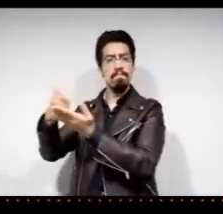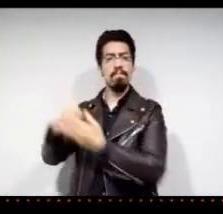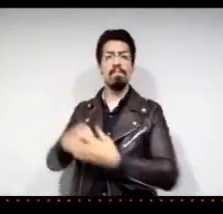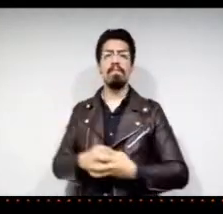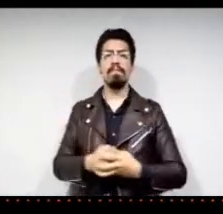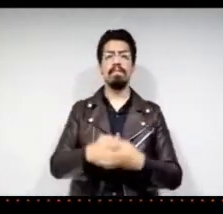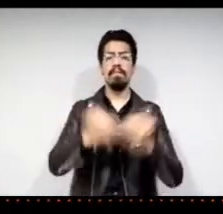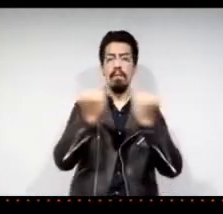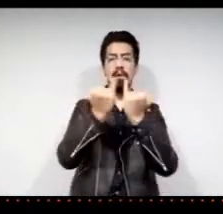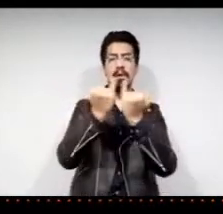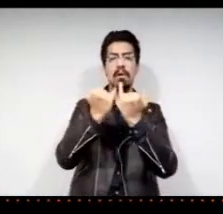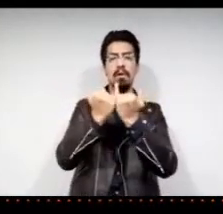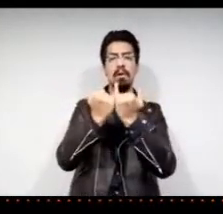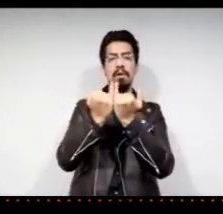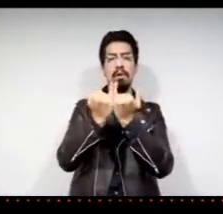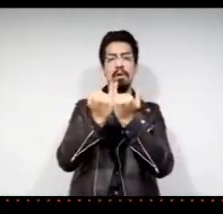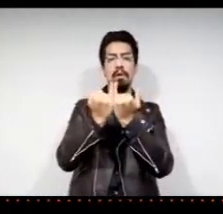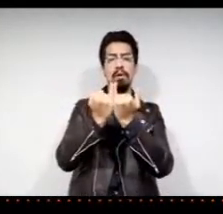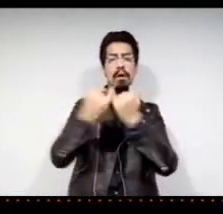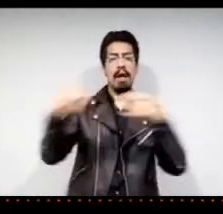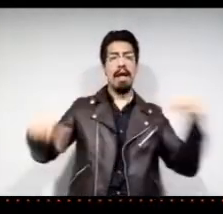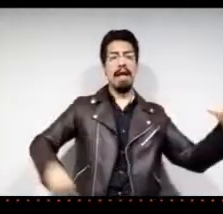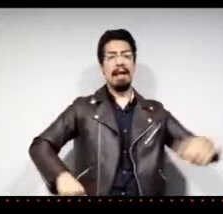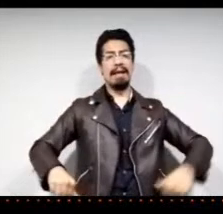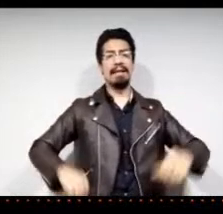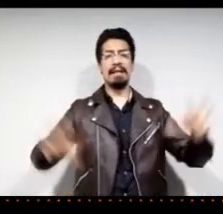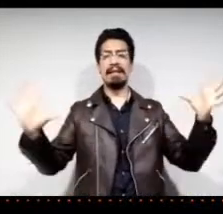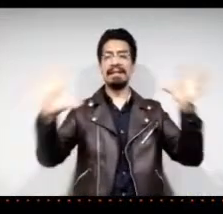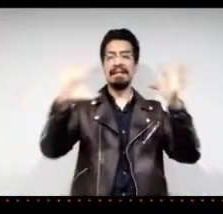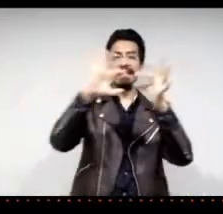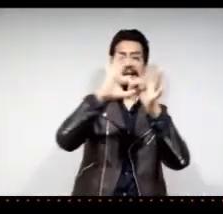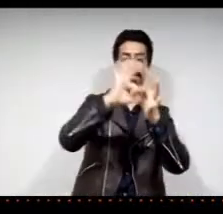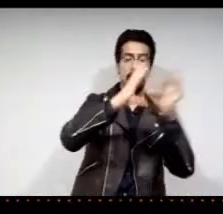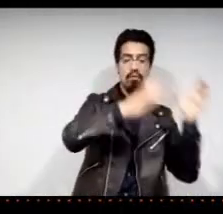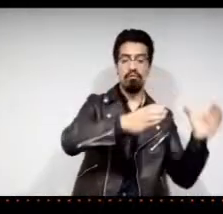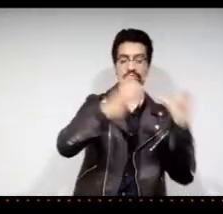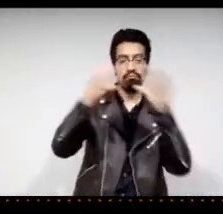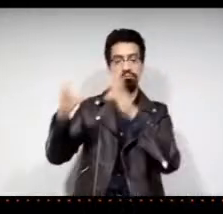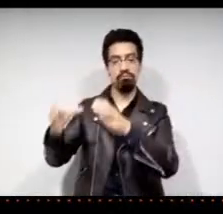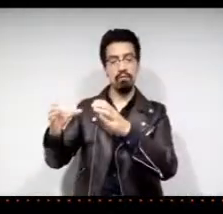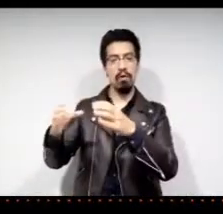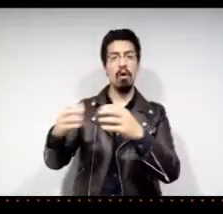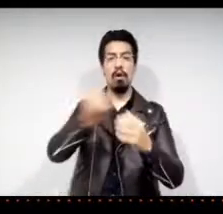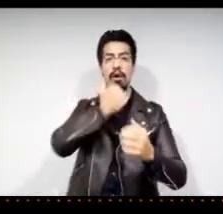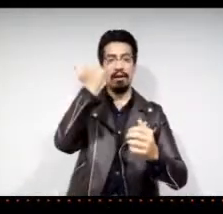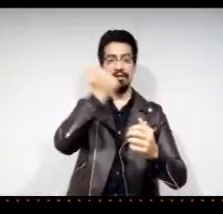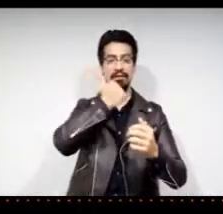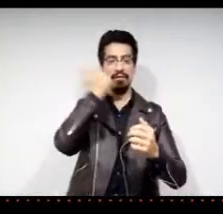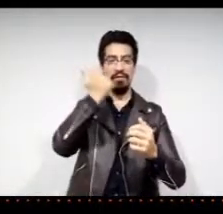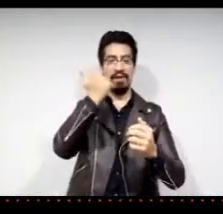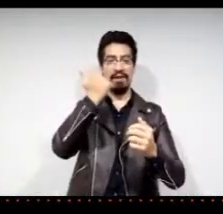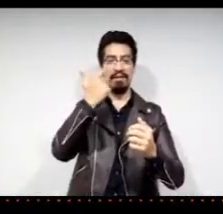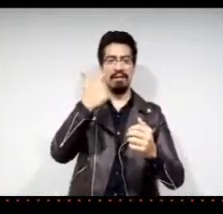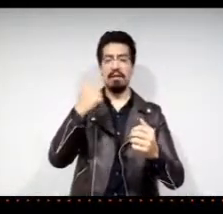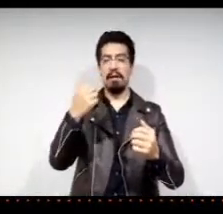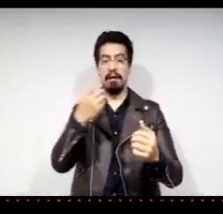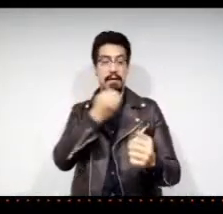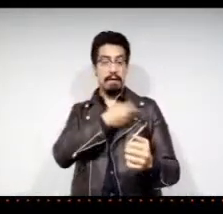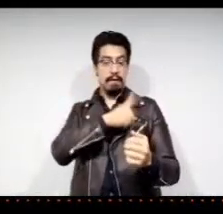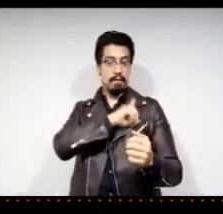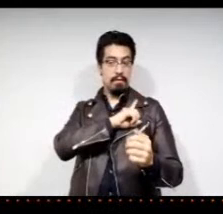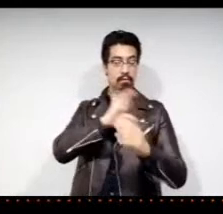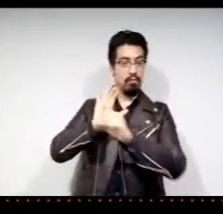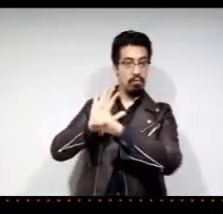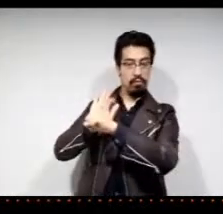también actividades de vinculación comunitaria donde los estudiantes desde sus casas, sin ponerse en riesgo su salud, podían